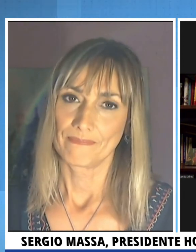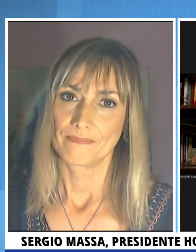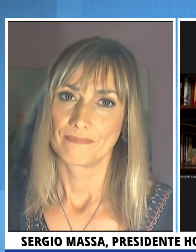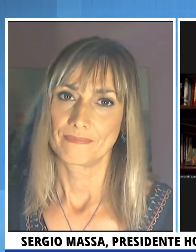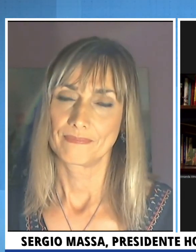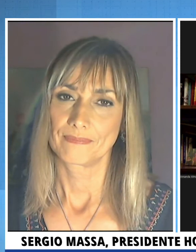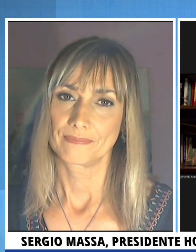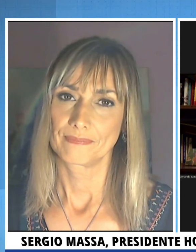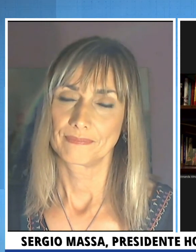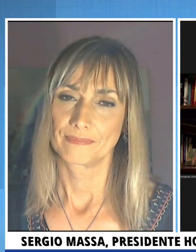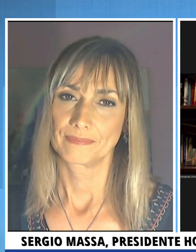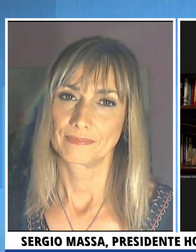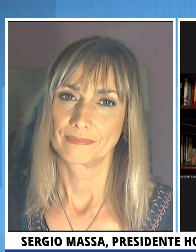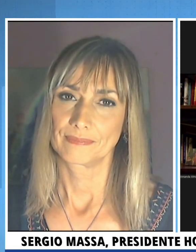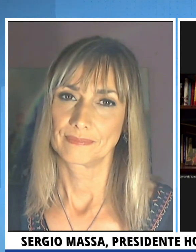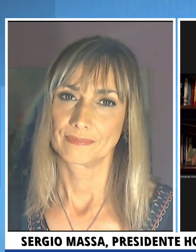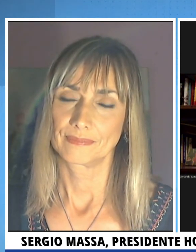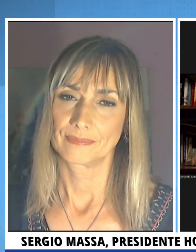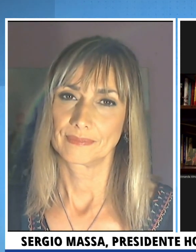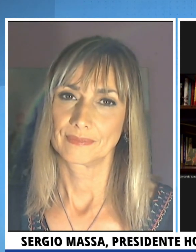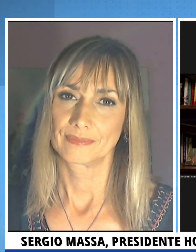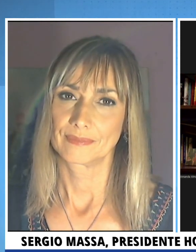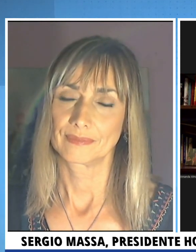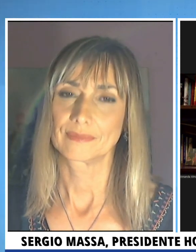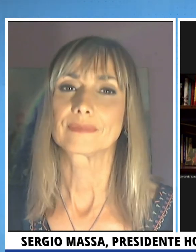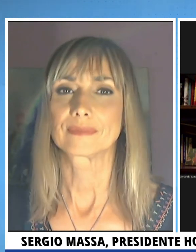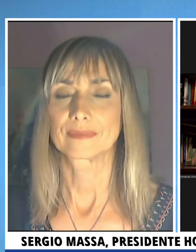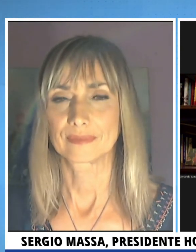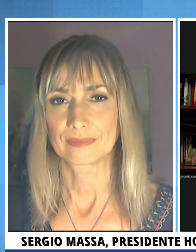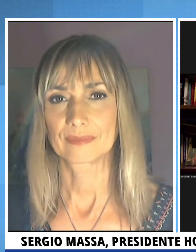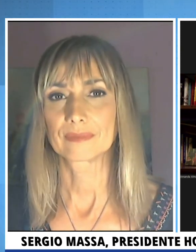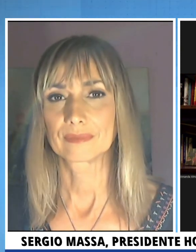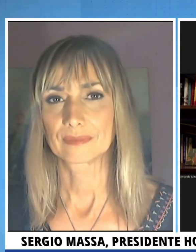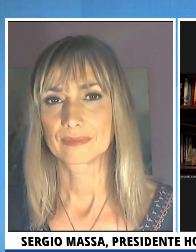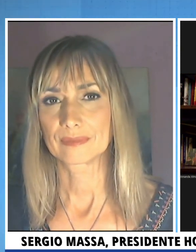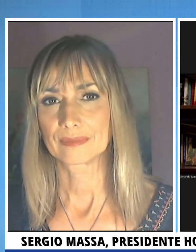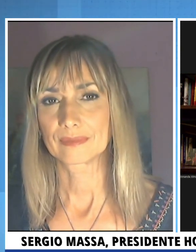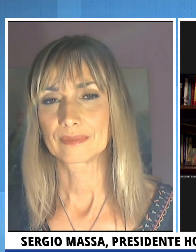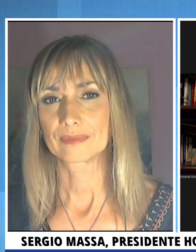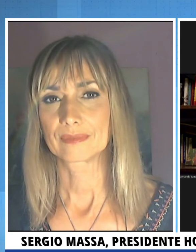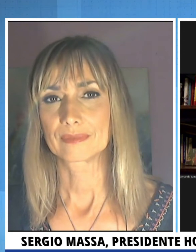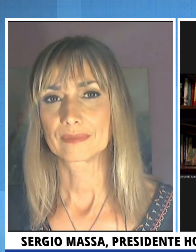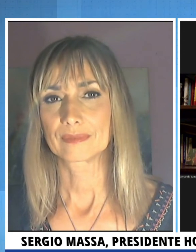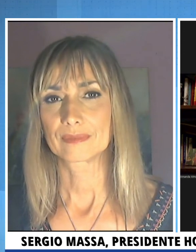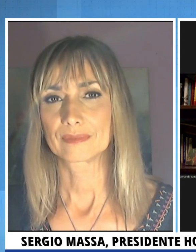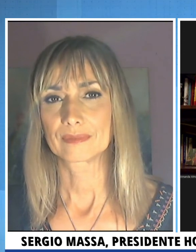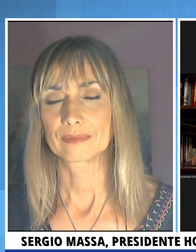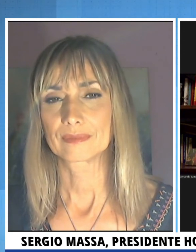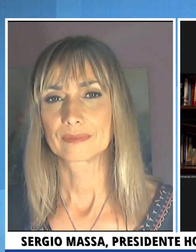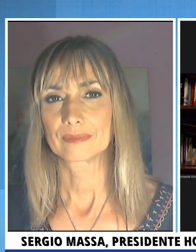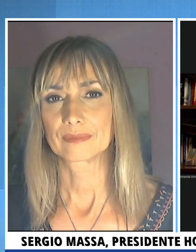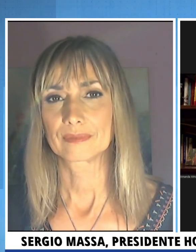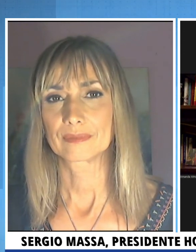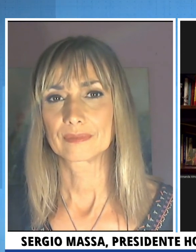por esa razón, no sé por qué razón, pero entiendo que hasta ahora los proyectos presentados sobre